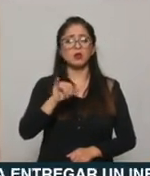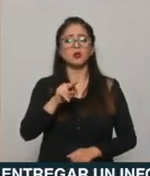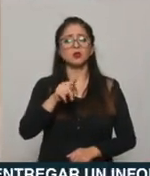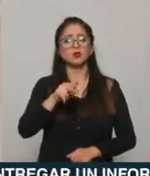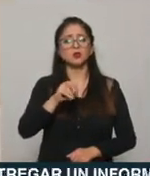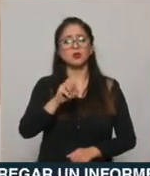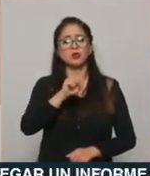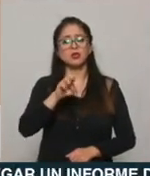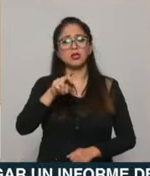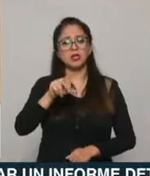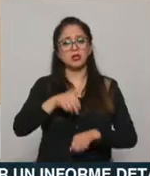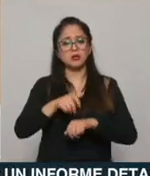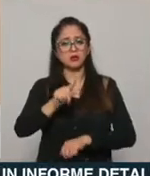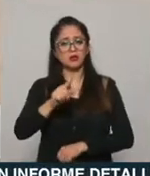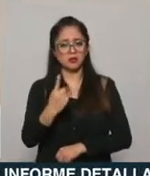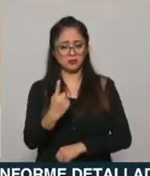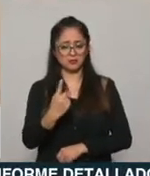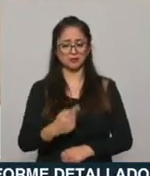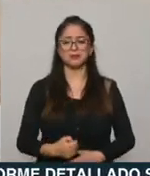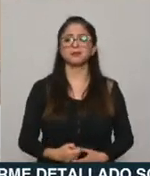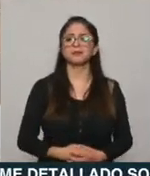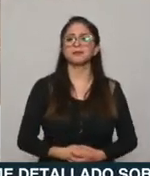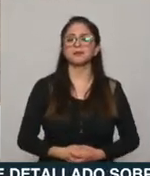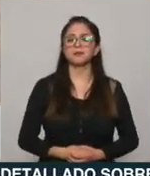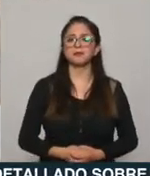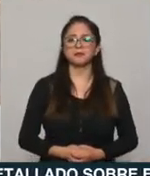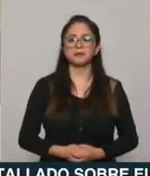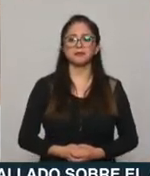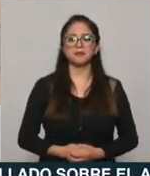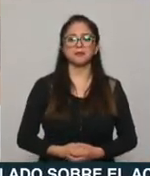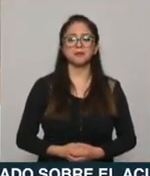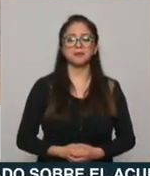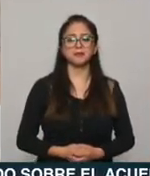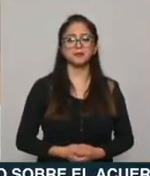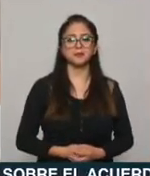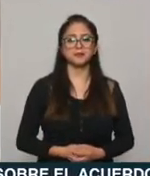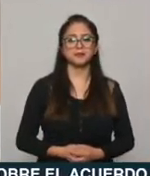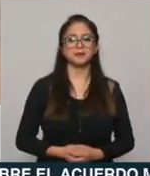Con imágenes de Jorge Barajas, Alberto Álvarez Santana, 21 Noticias.